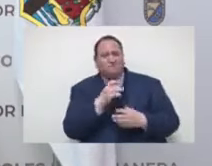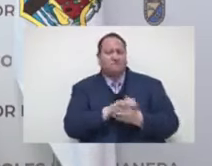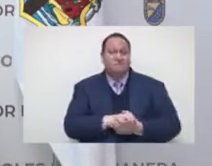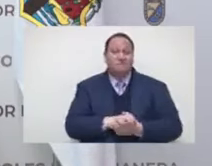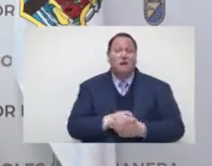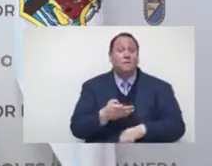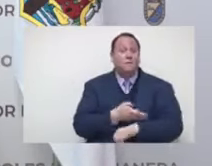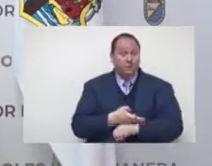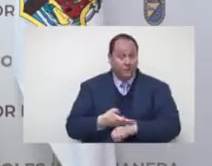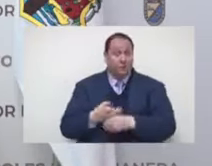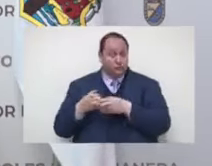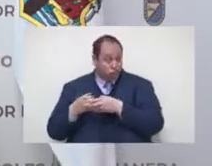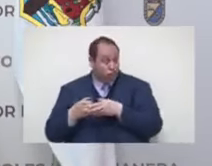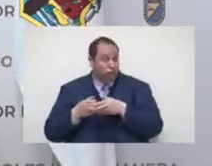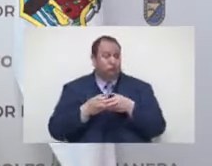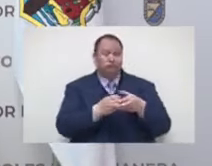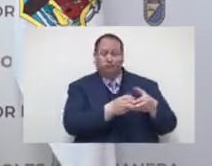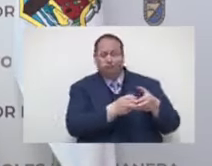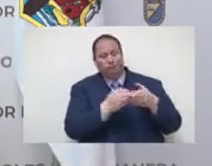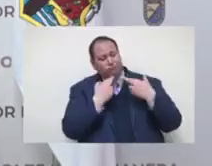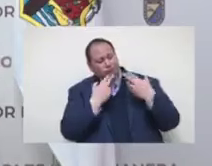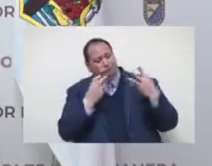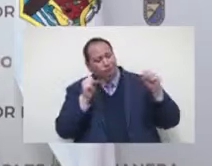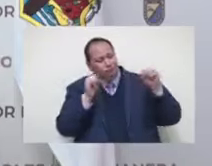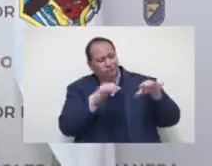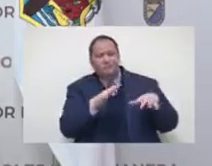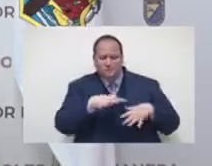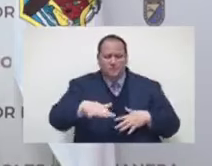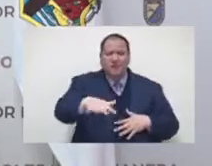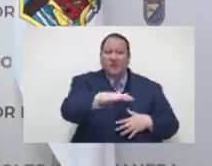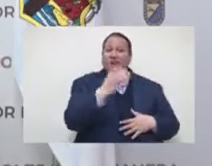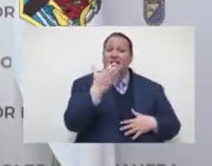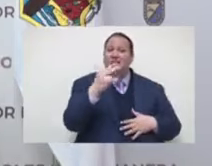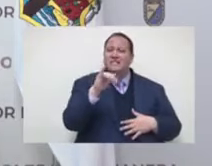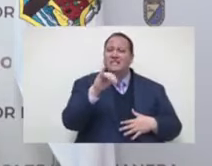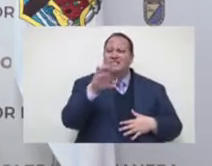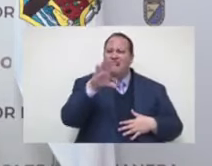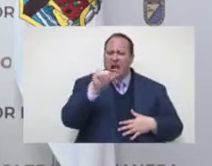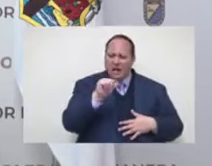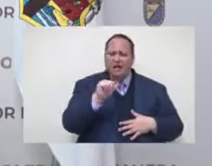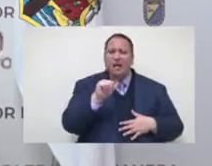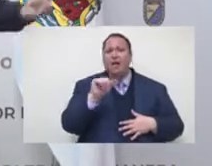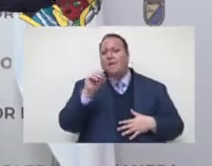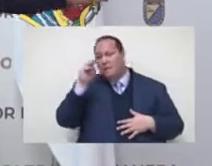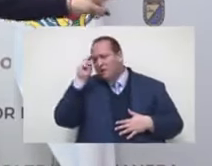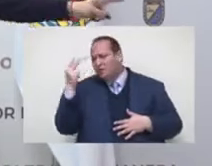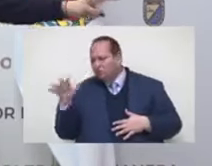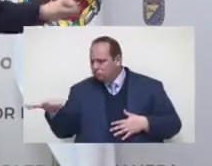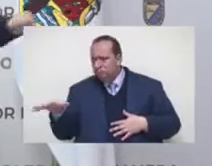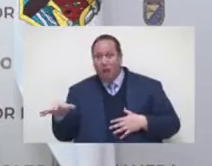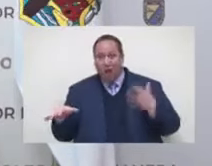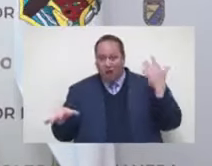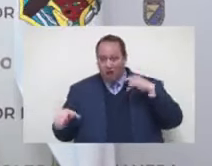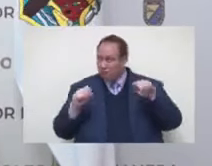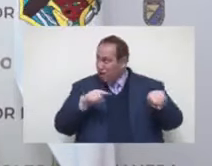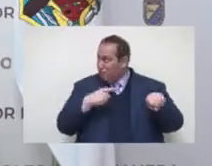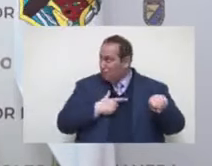con familias reunidas en toda la área de la Chinesca y el área del Mexicali Rose. ¿Prefieren que esté como estaba